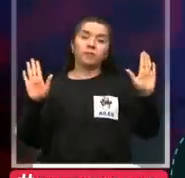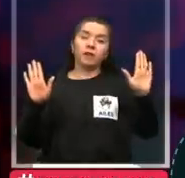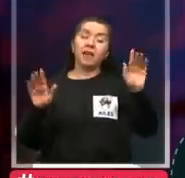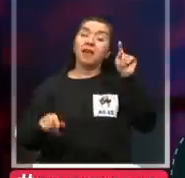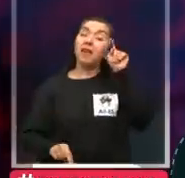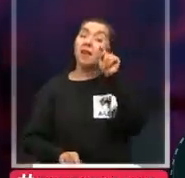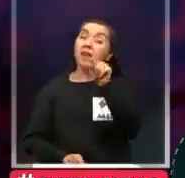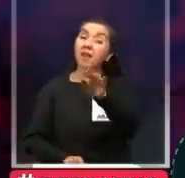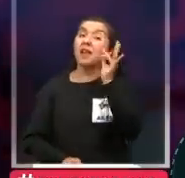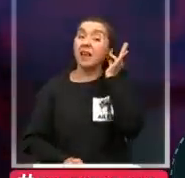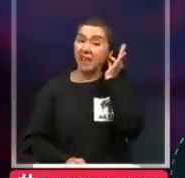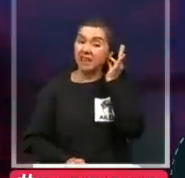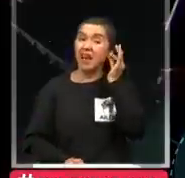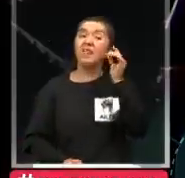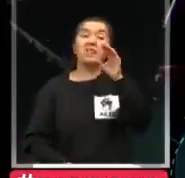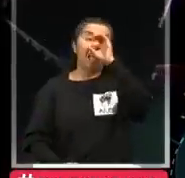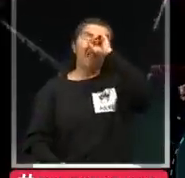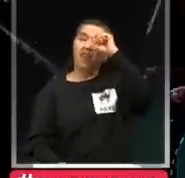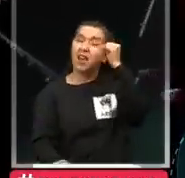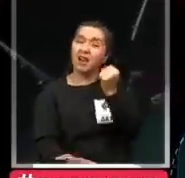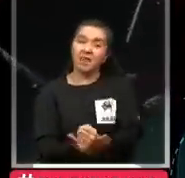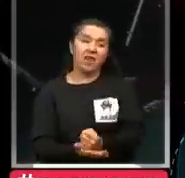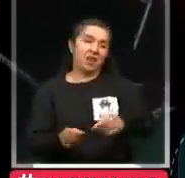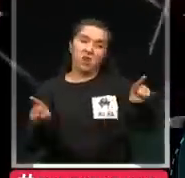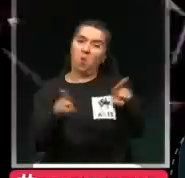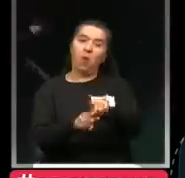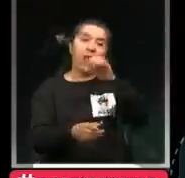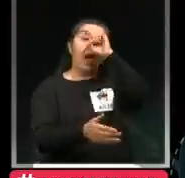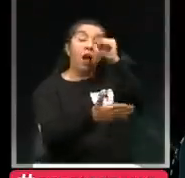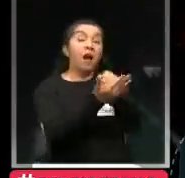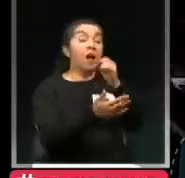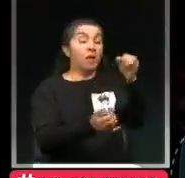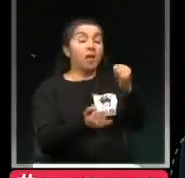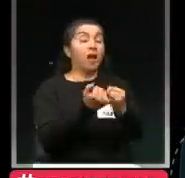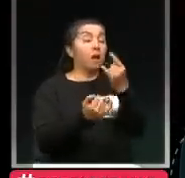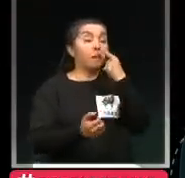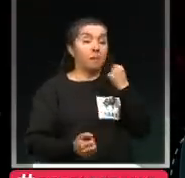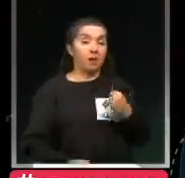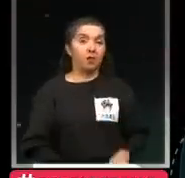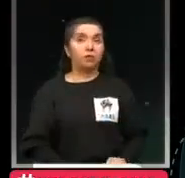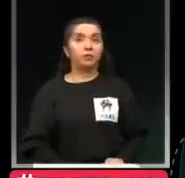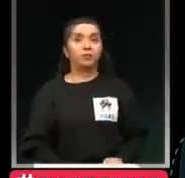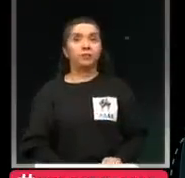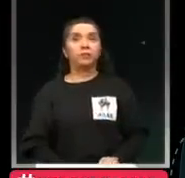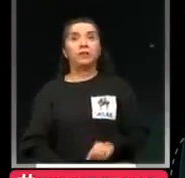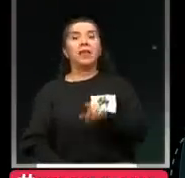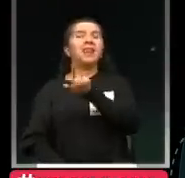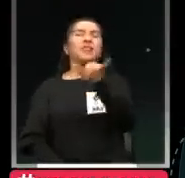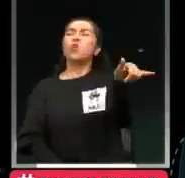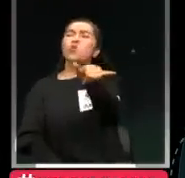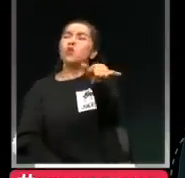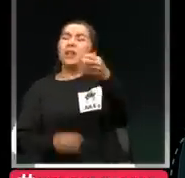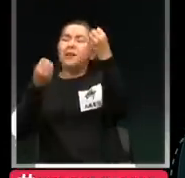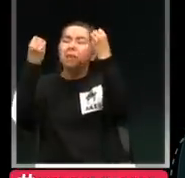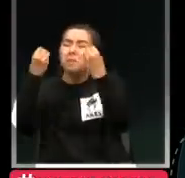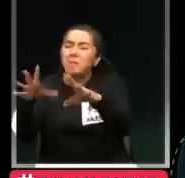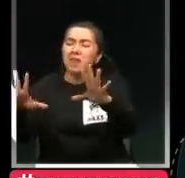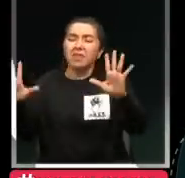perdón. Ella te va a engañar como engañó a tu amigo. Entre ellos ya estaba